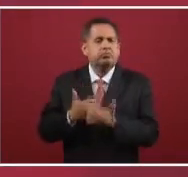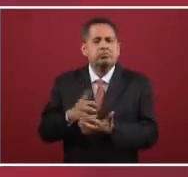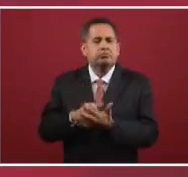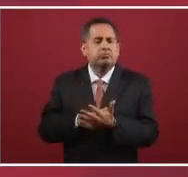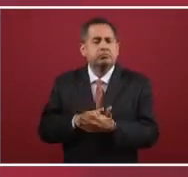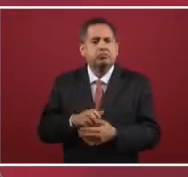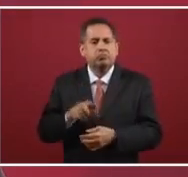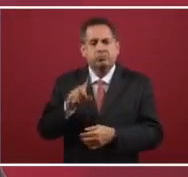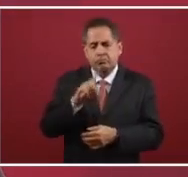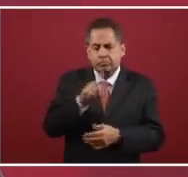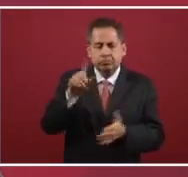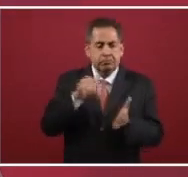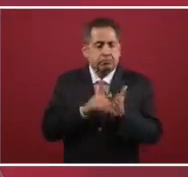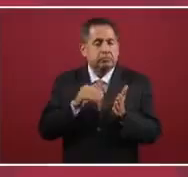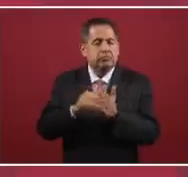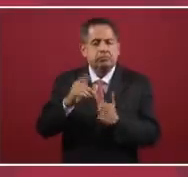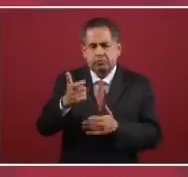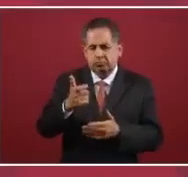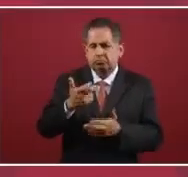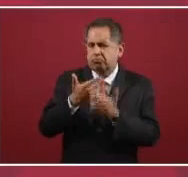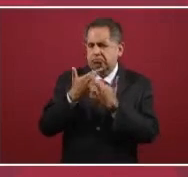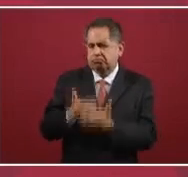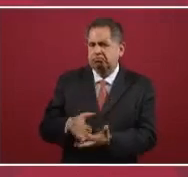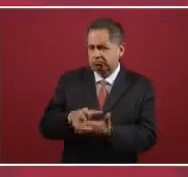más de 100,000 millones de pesos,